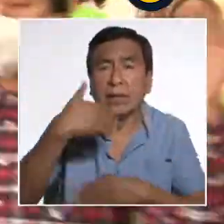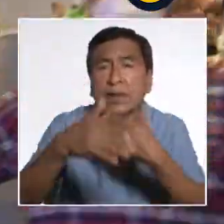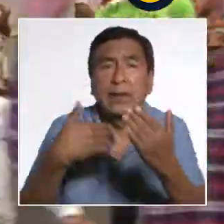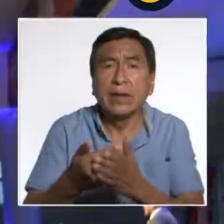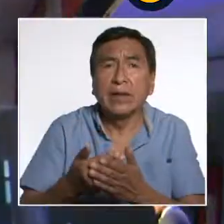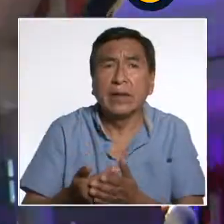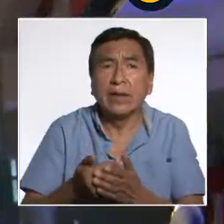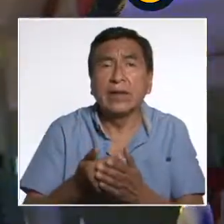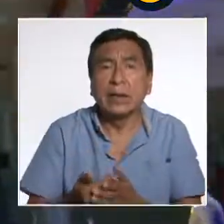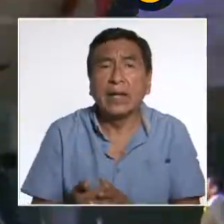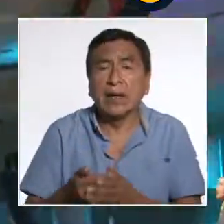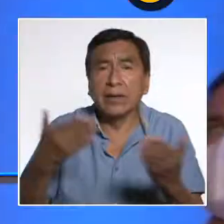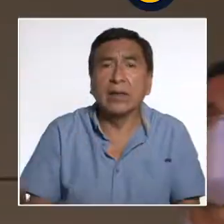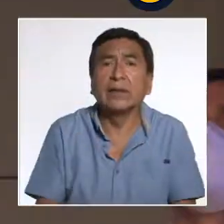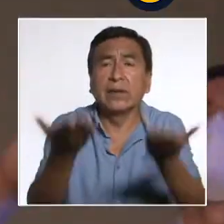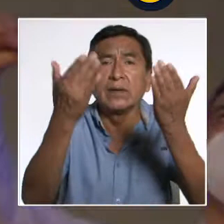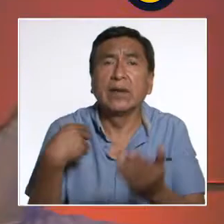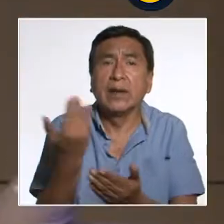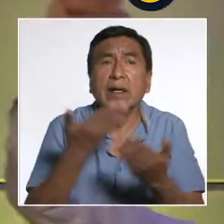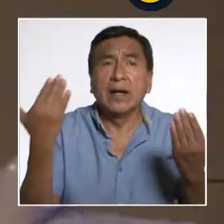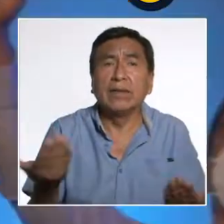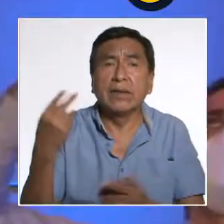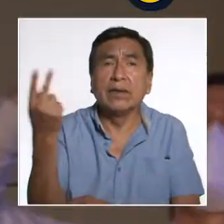bendición en el campamento.